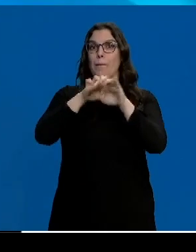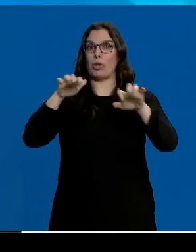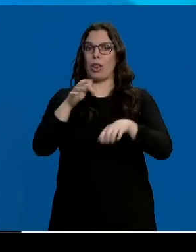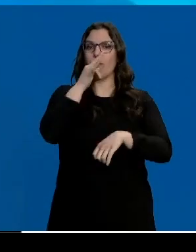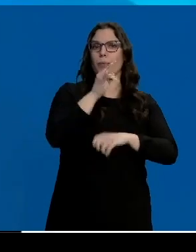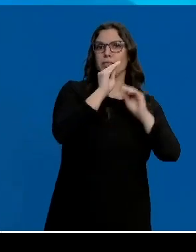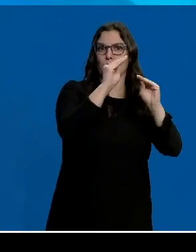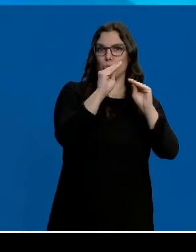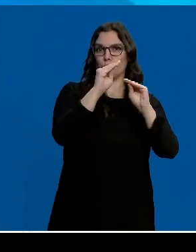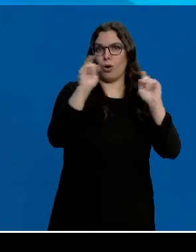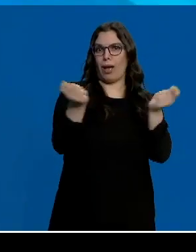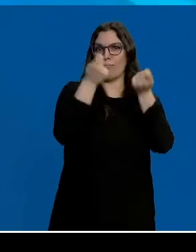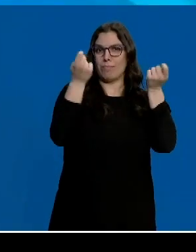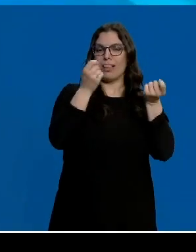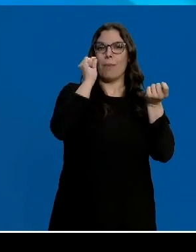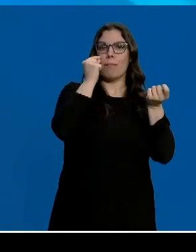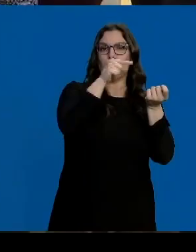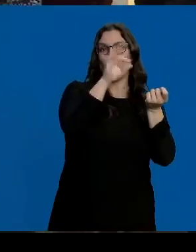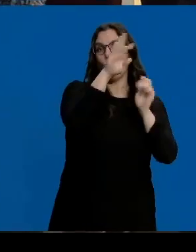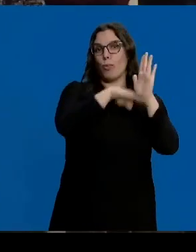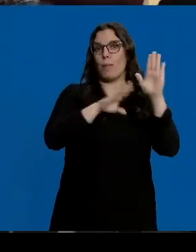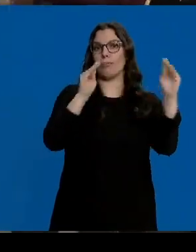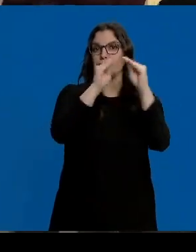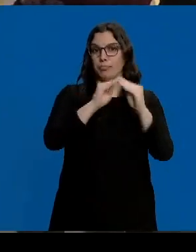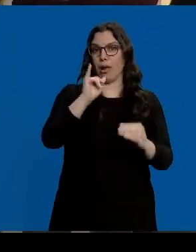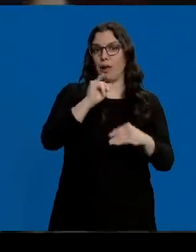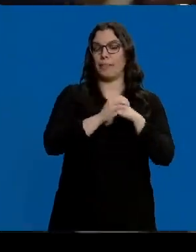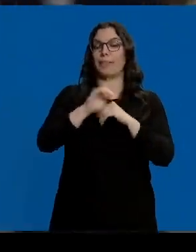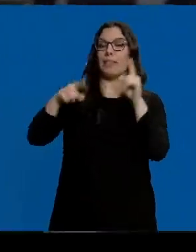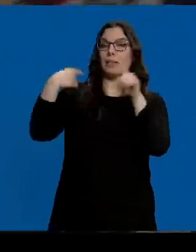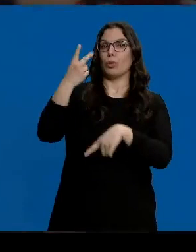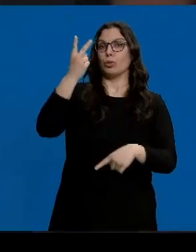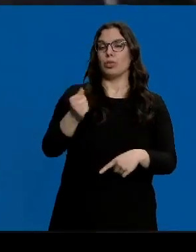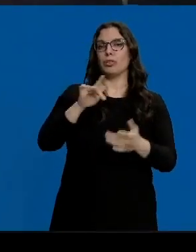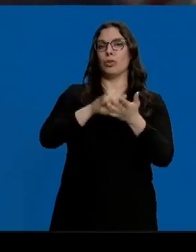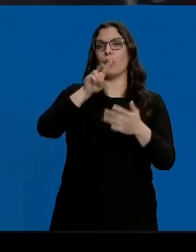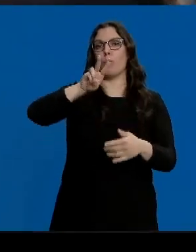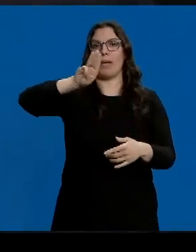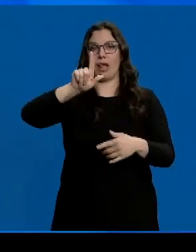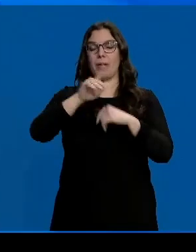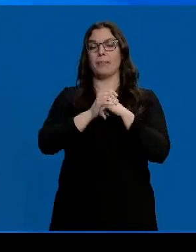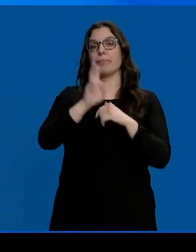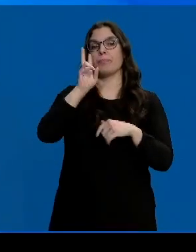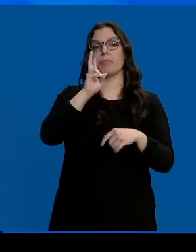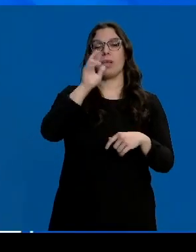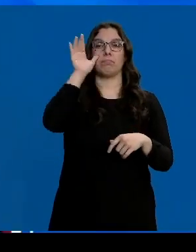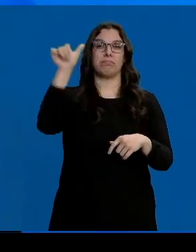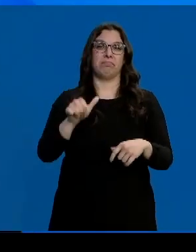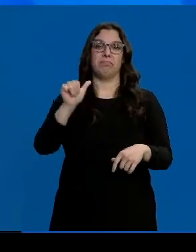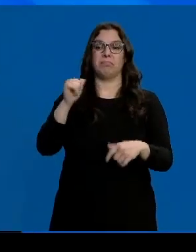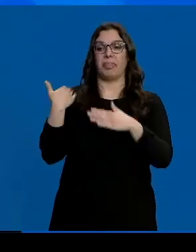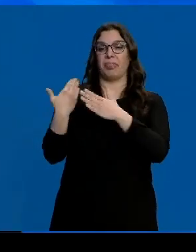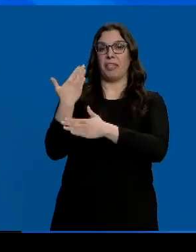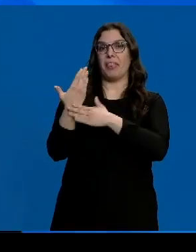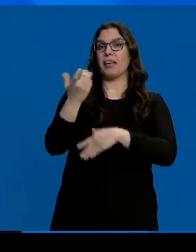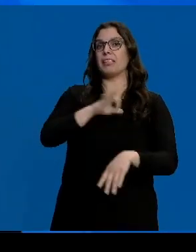prometido el señor Mañueco en campaña electoral o los lleva en su programa. 2 días después será el turno de la UPL. A la vista de las declaraciones que ha hecho en estos